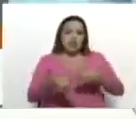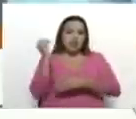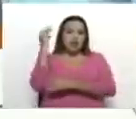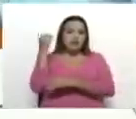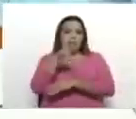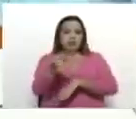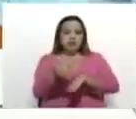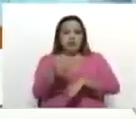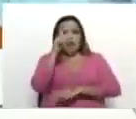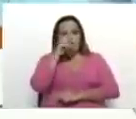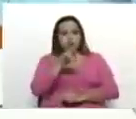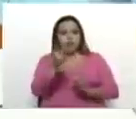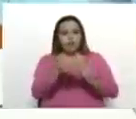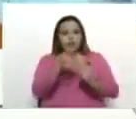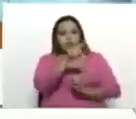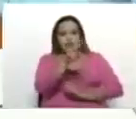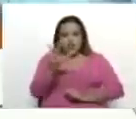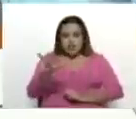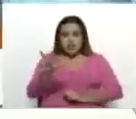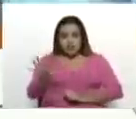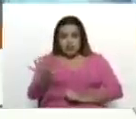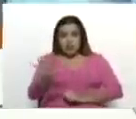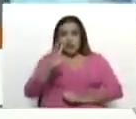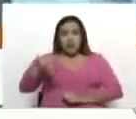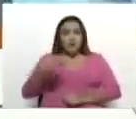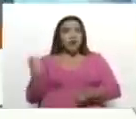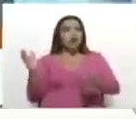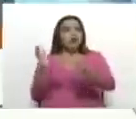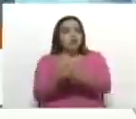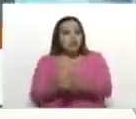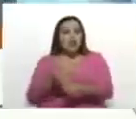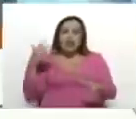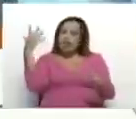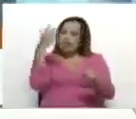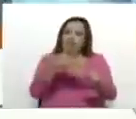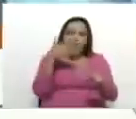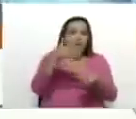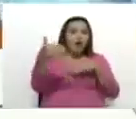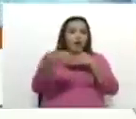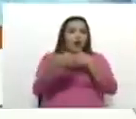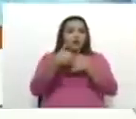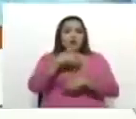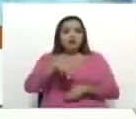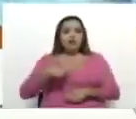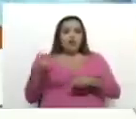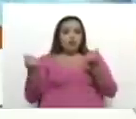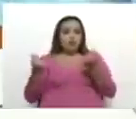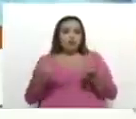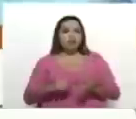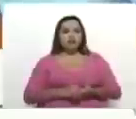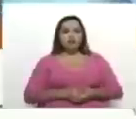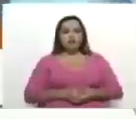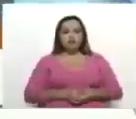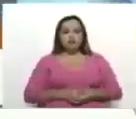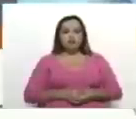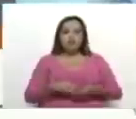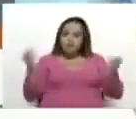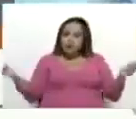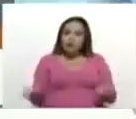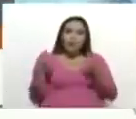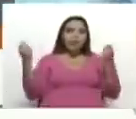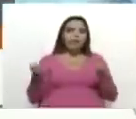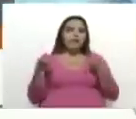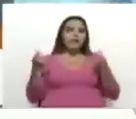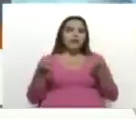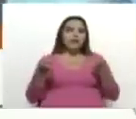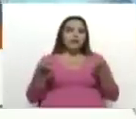del año 2015 y lo consiguieron a base de agresiones en contra de nuestra economía de promover de manera